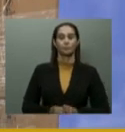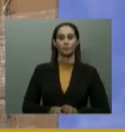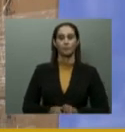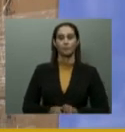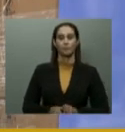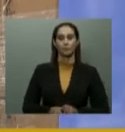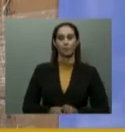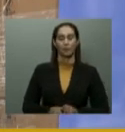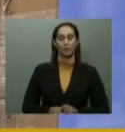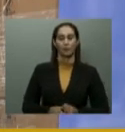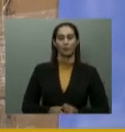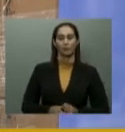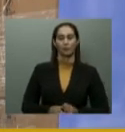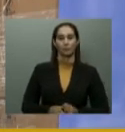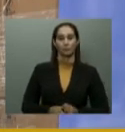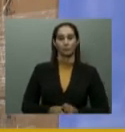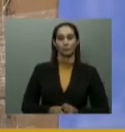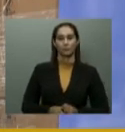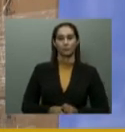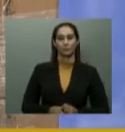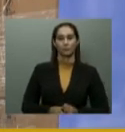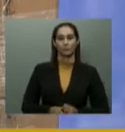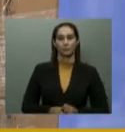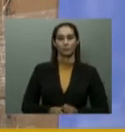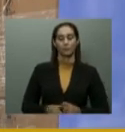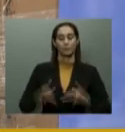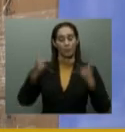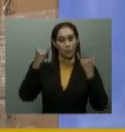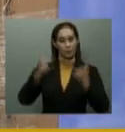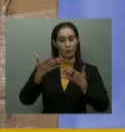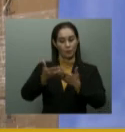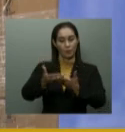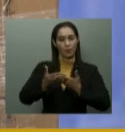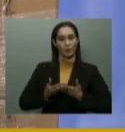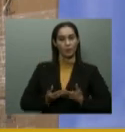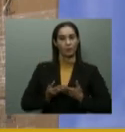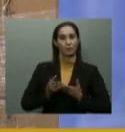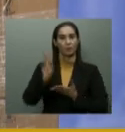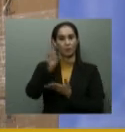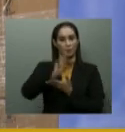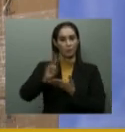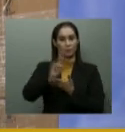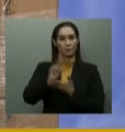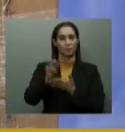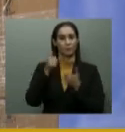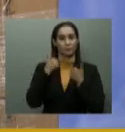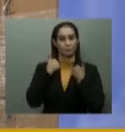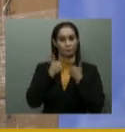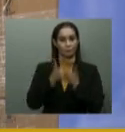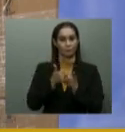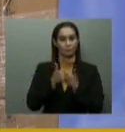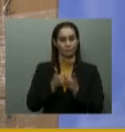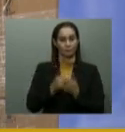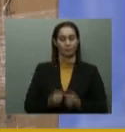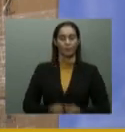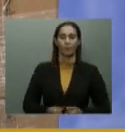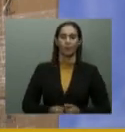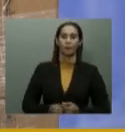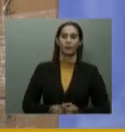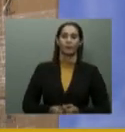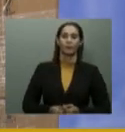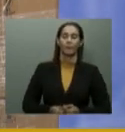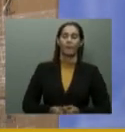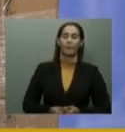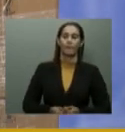desencanto en la república dominicana a la llegada de tim y a la vuelta de lo que ha dado el